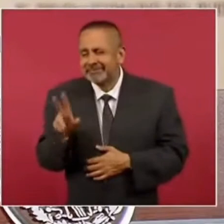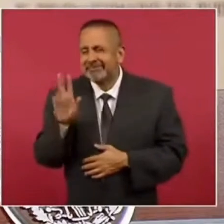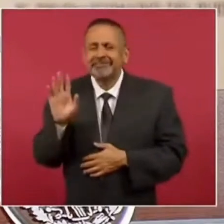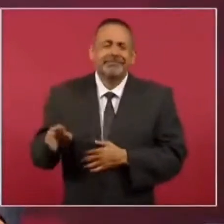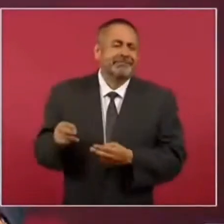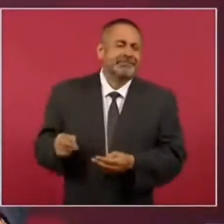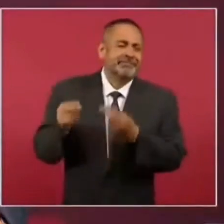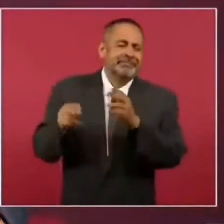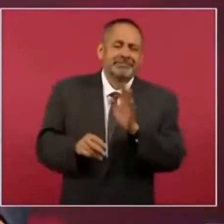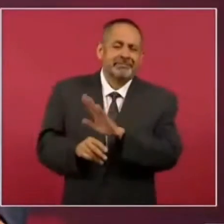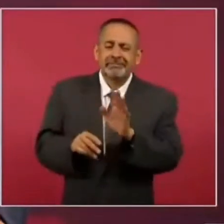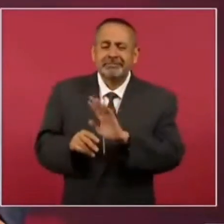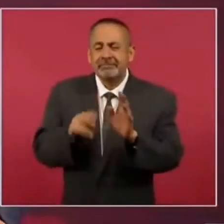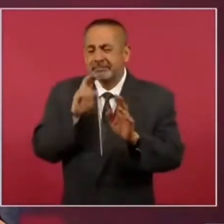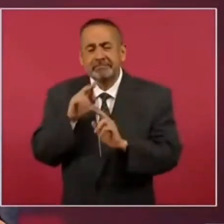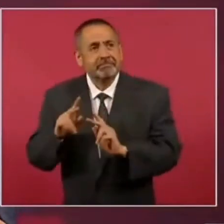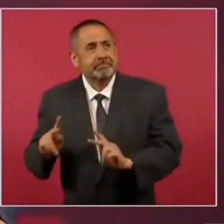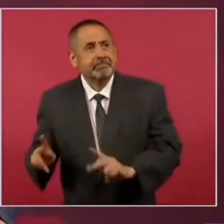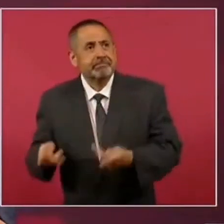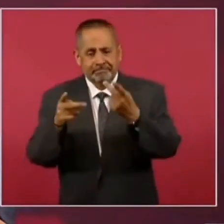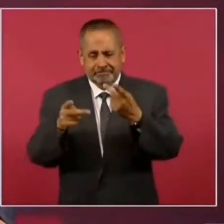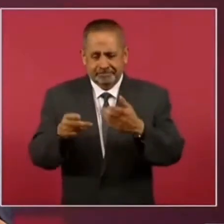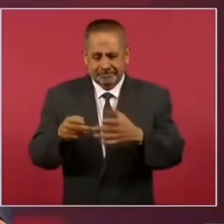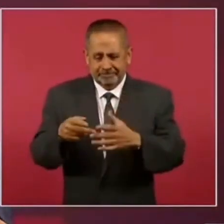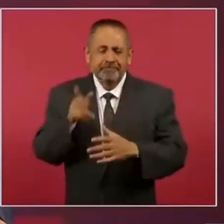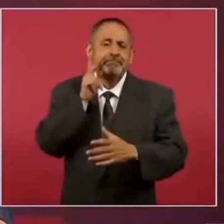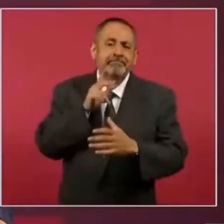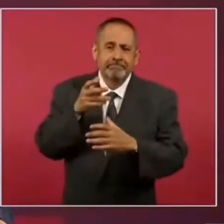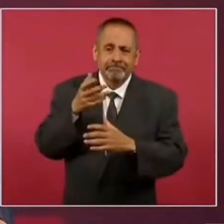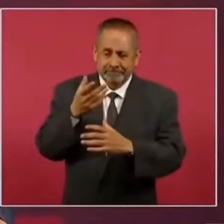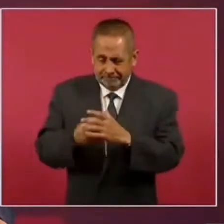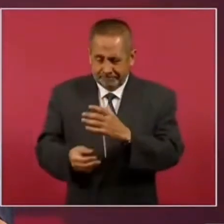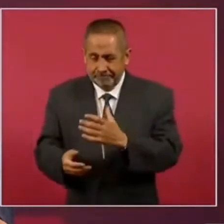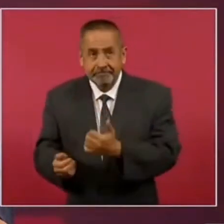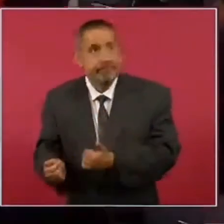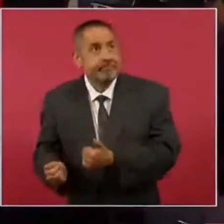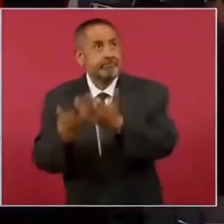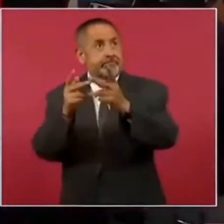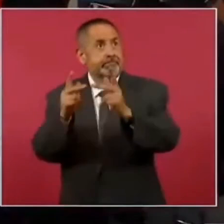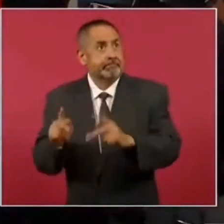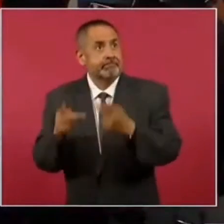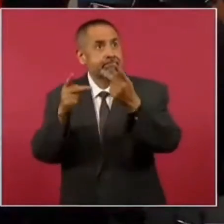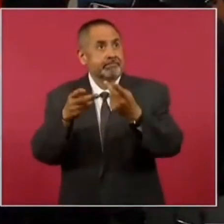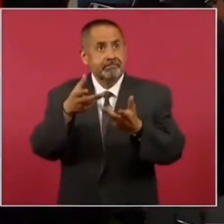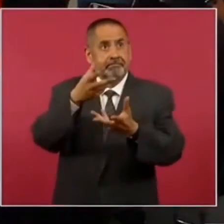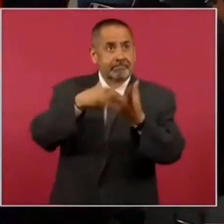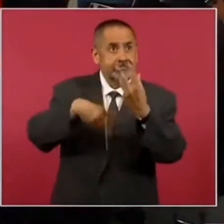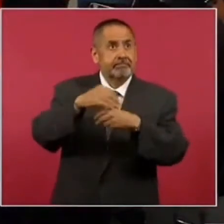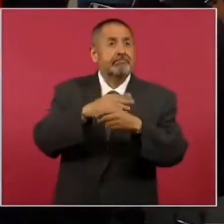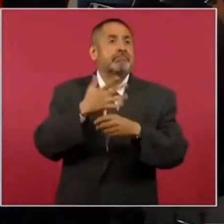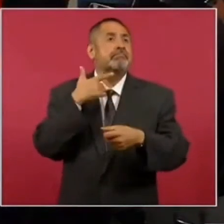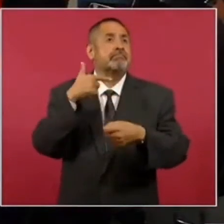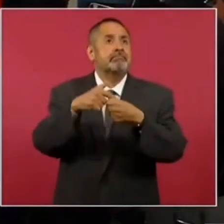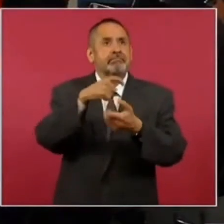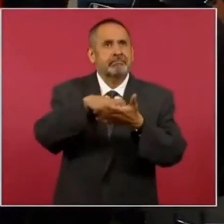negocio, es mejor vender el petróleo crudo y comprar las gasolinas. Siempre.